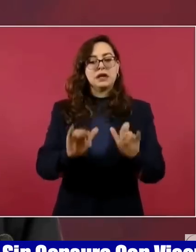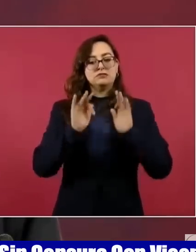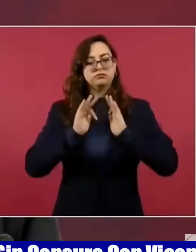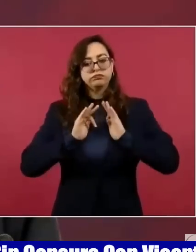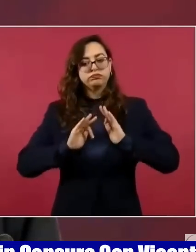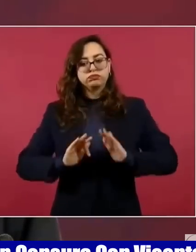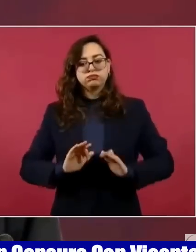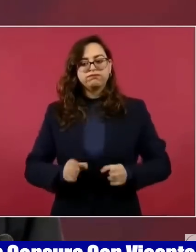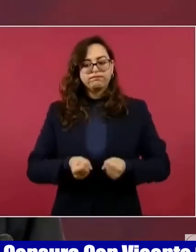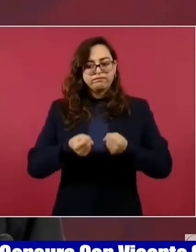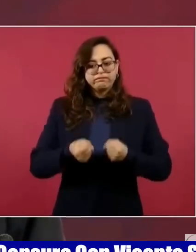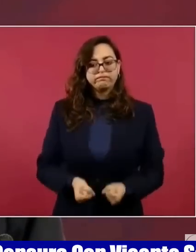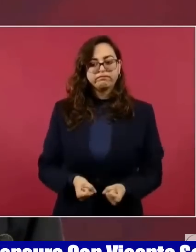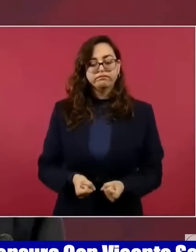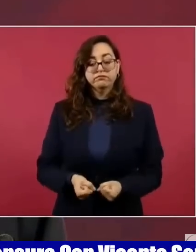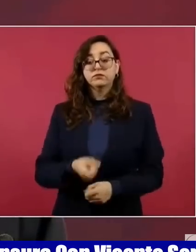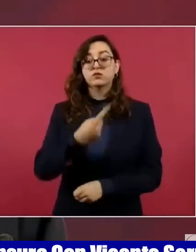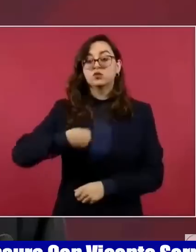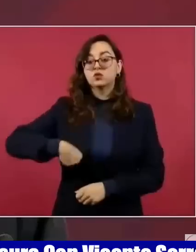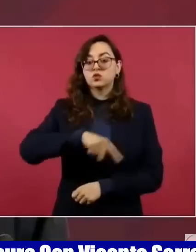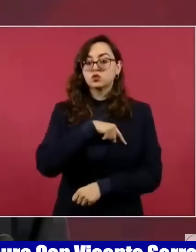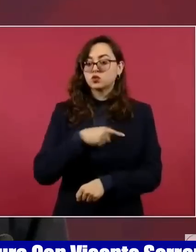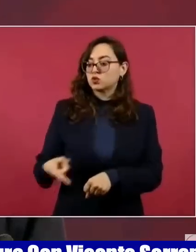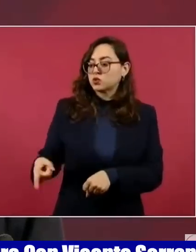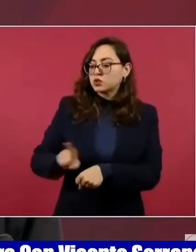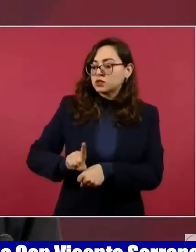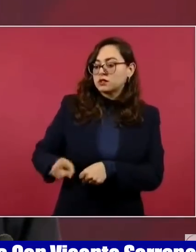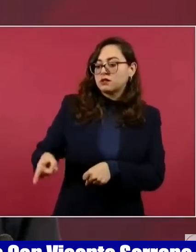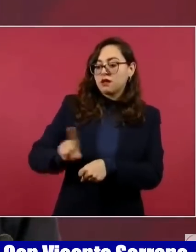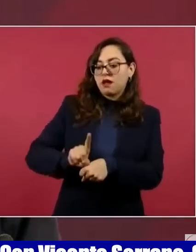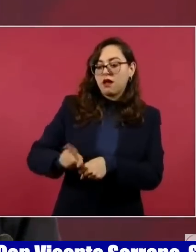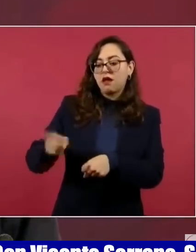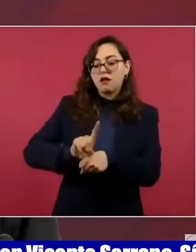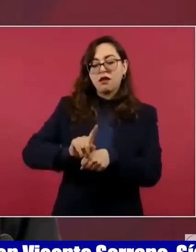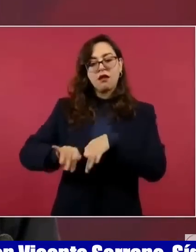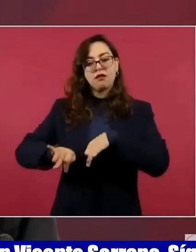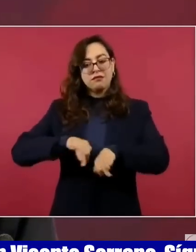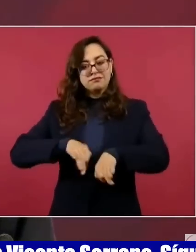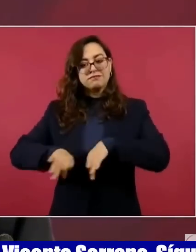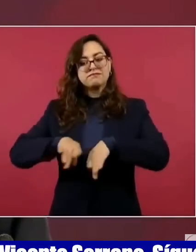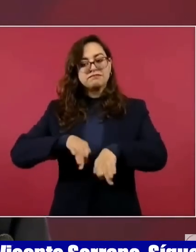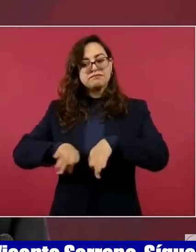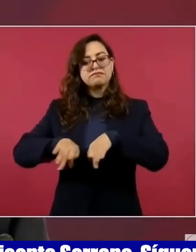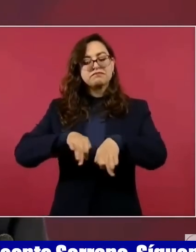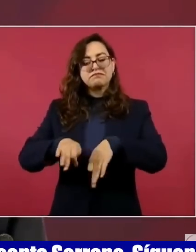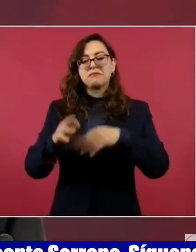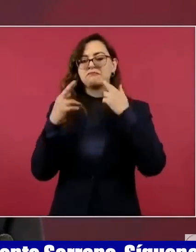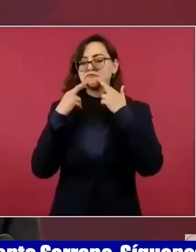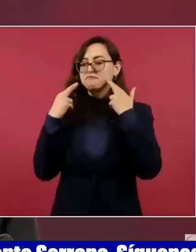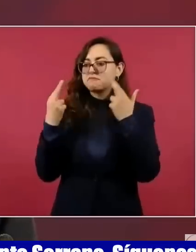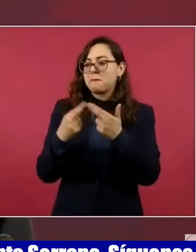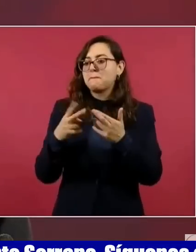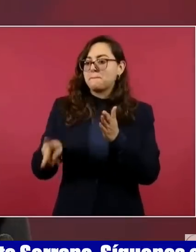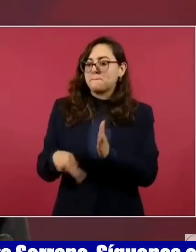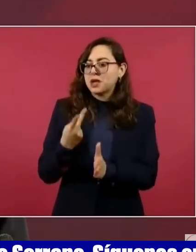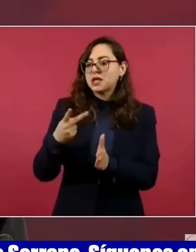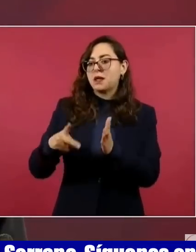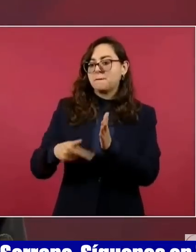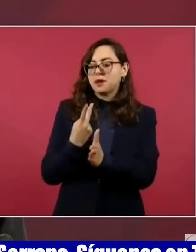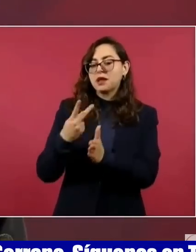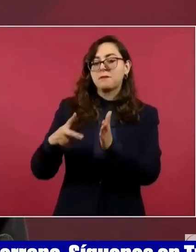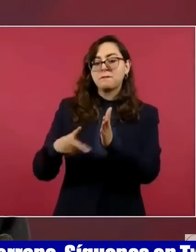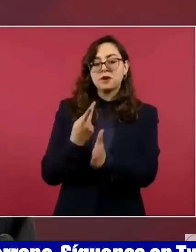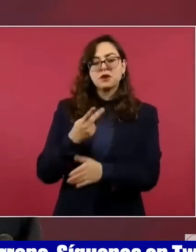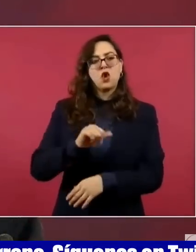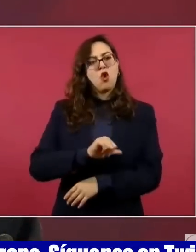no tienen autoridad moral, que ojalá que pues los problemas de México fuesen por plagio, pero pues los problemas de México